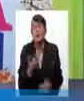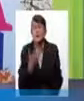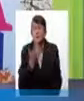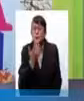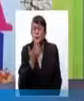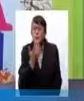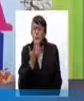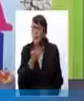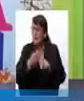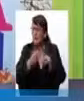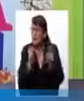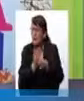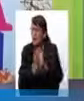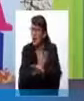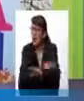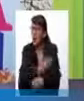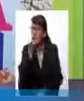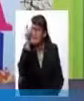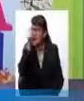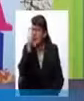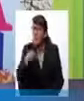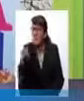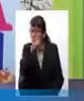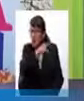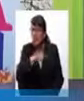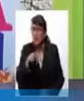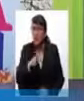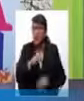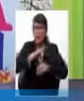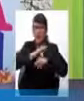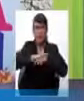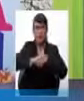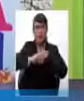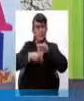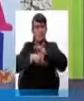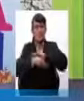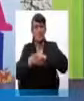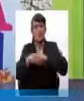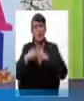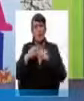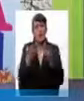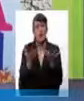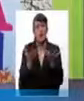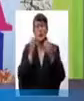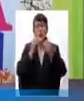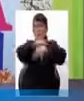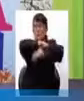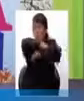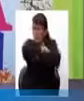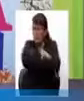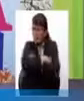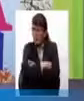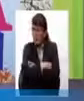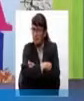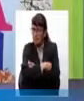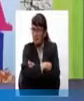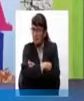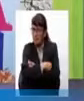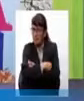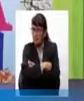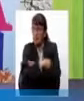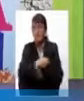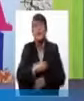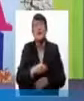hacemos que los programas sean realmente educativos, de cómo se establece un horario. Y en esto, si me permites una comparación